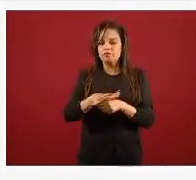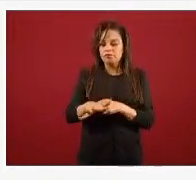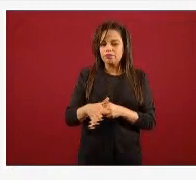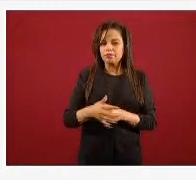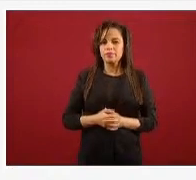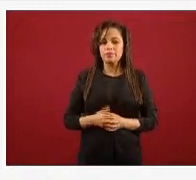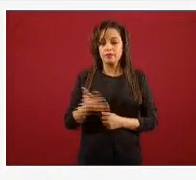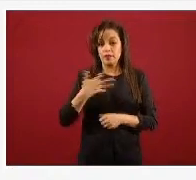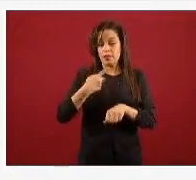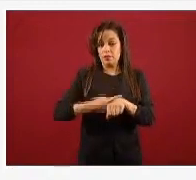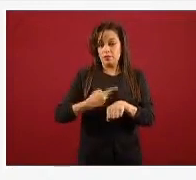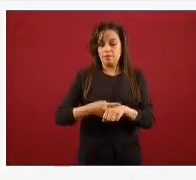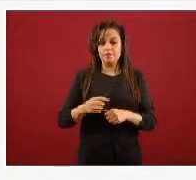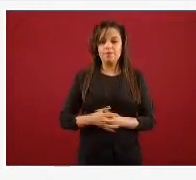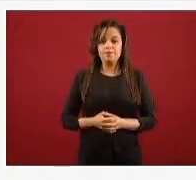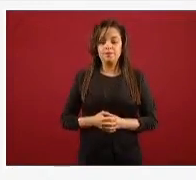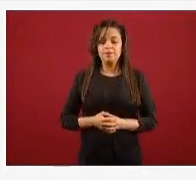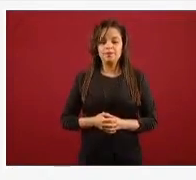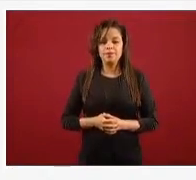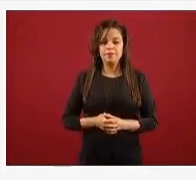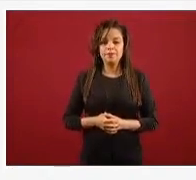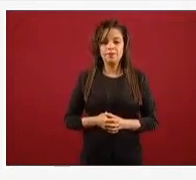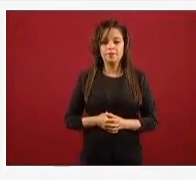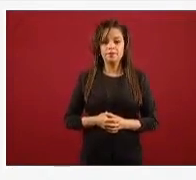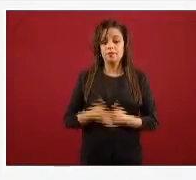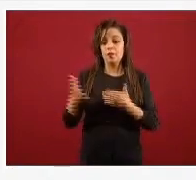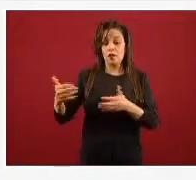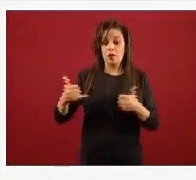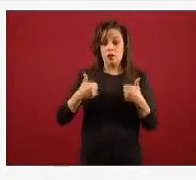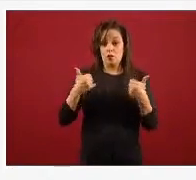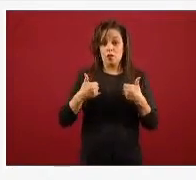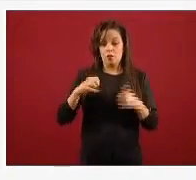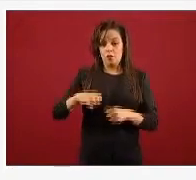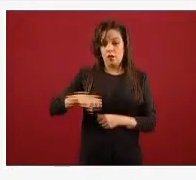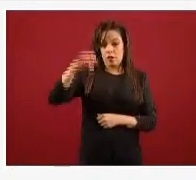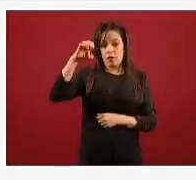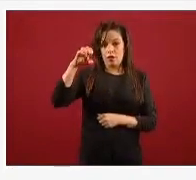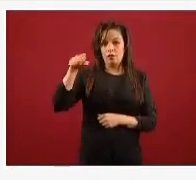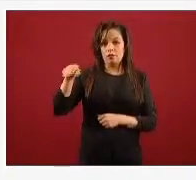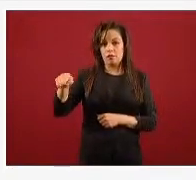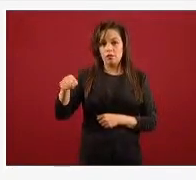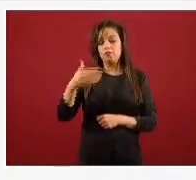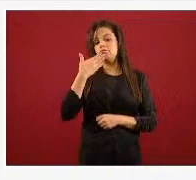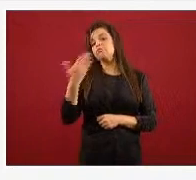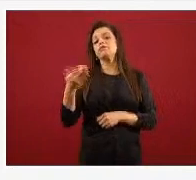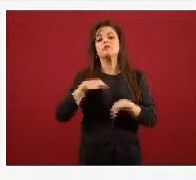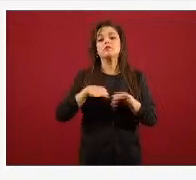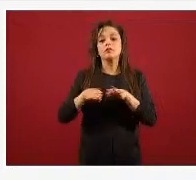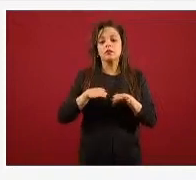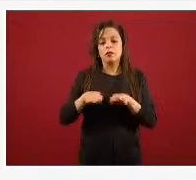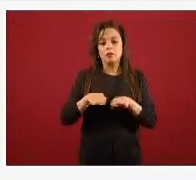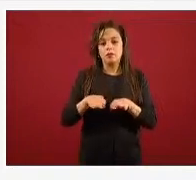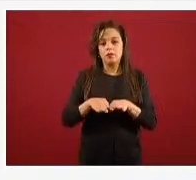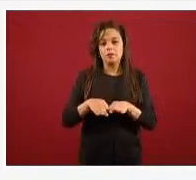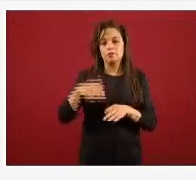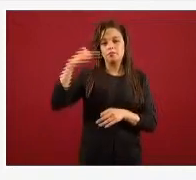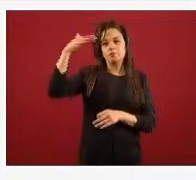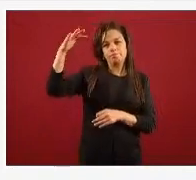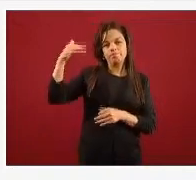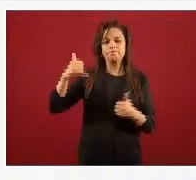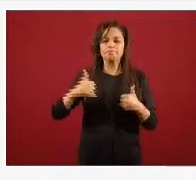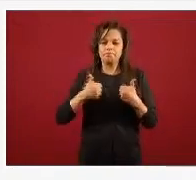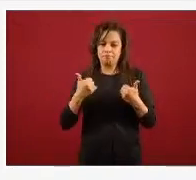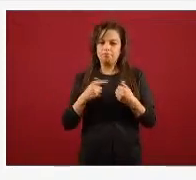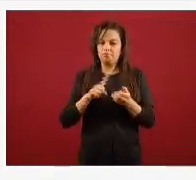afectado. Vemos cómo el grupo de jóvenes en edad productiva, adultos jóvenes en edad productiva, son los que